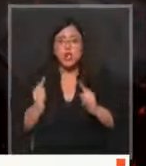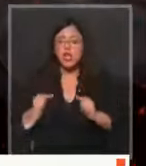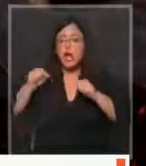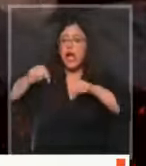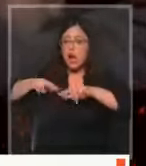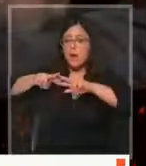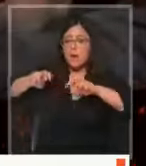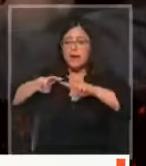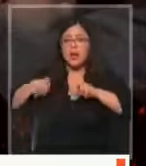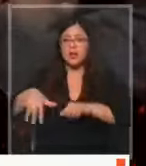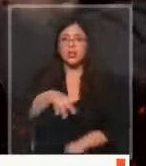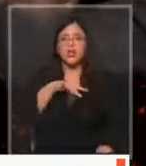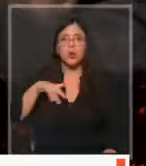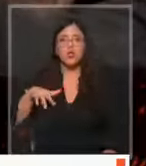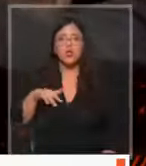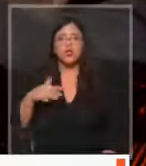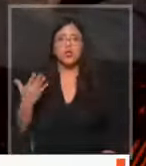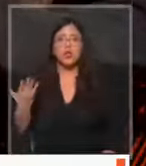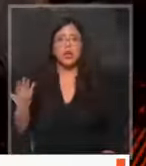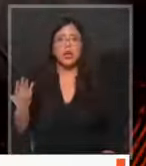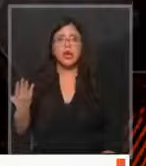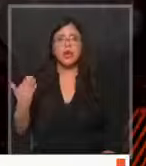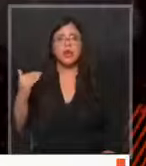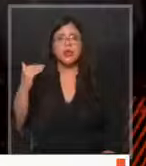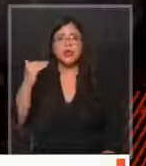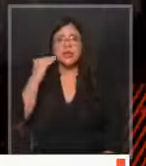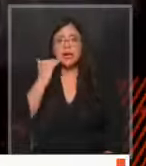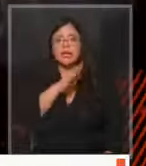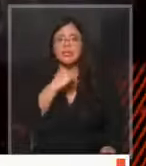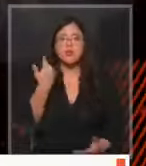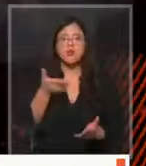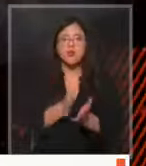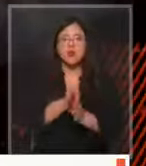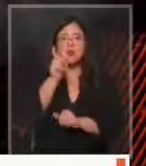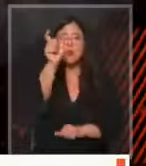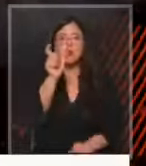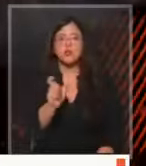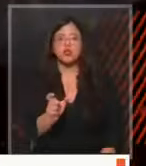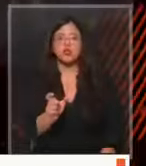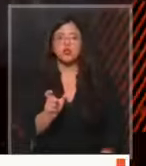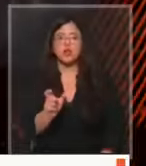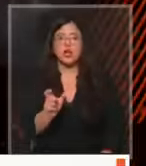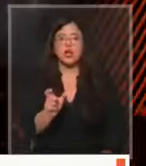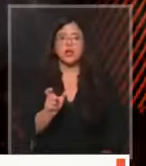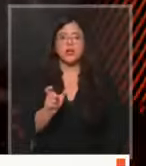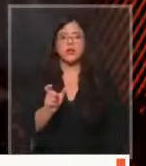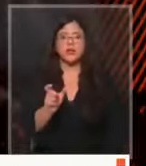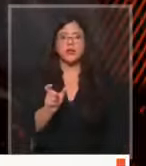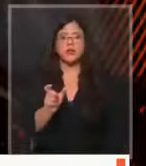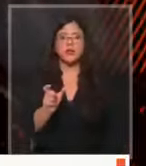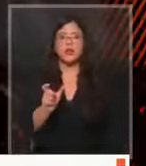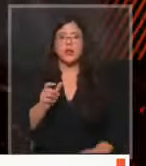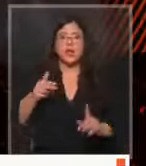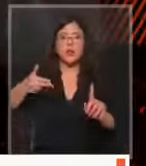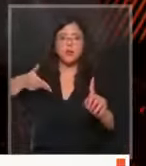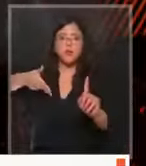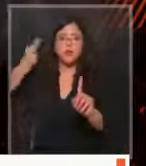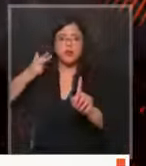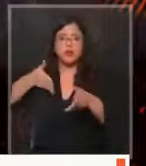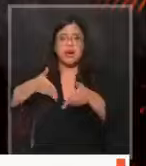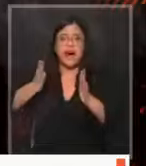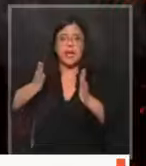que se trataría de un homicidio en grado de desarrollo frustrado. Es una persona que fue atacada con armas de fuego en la vía